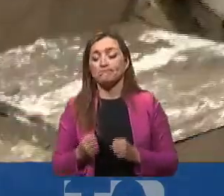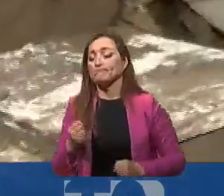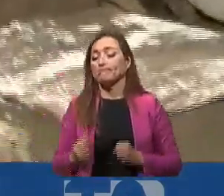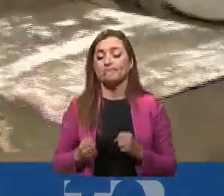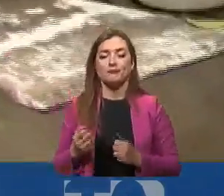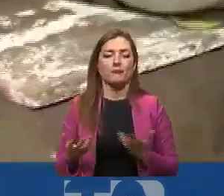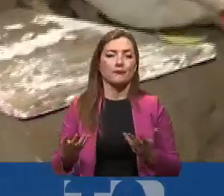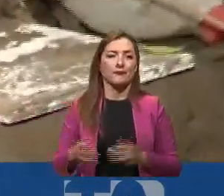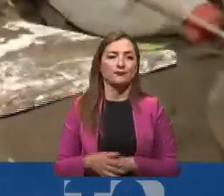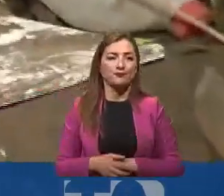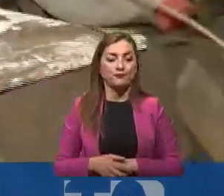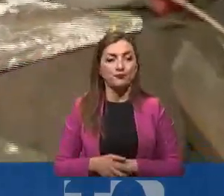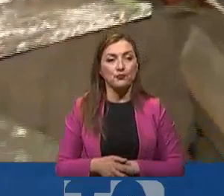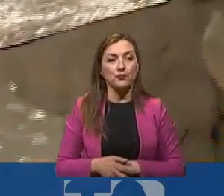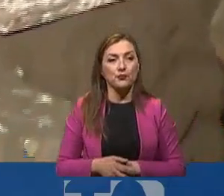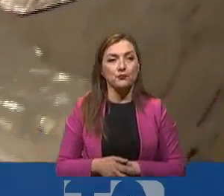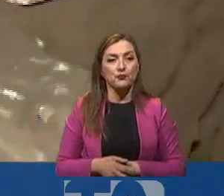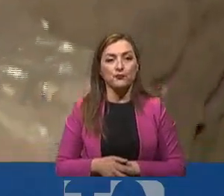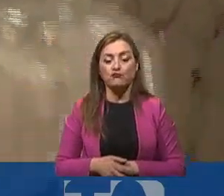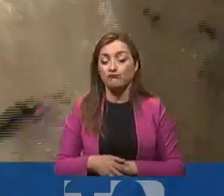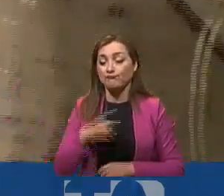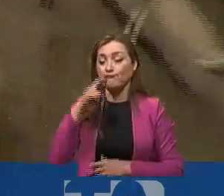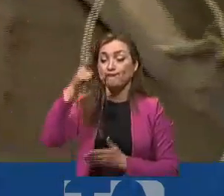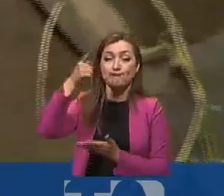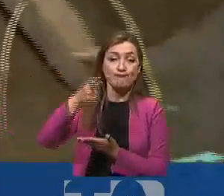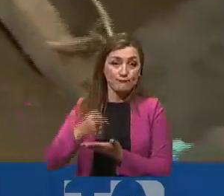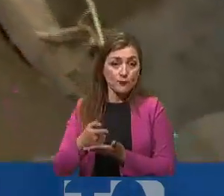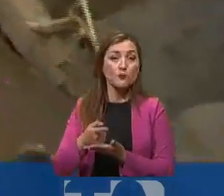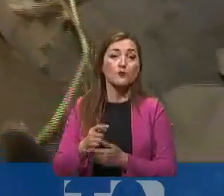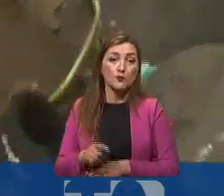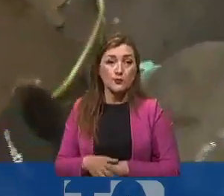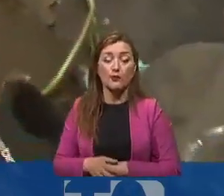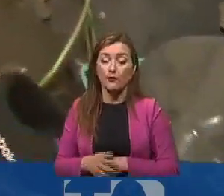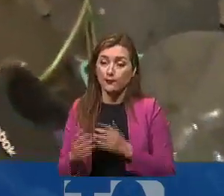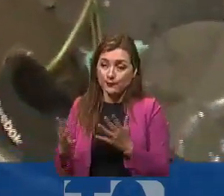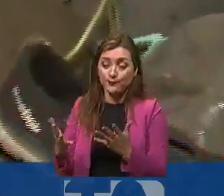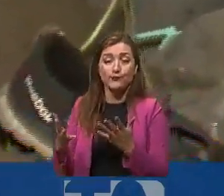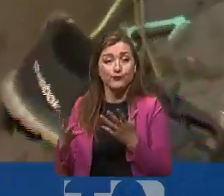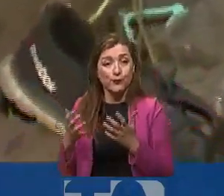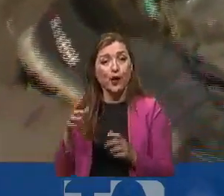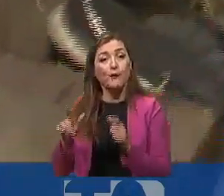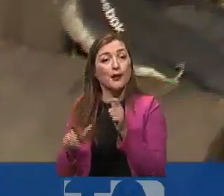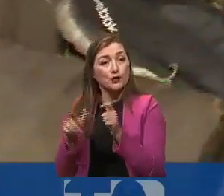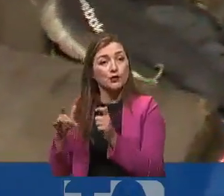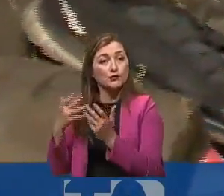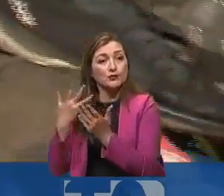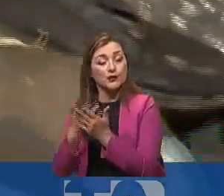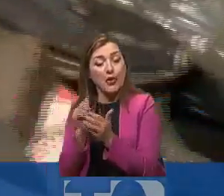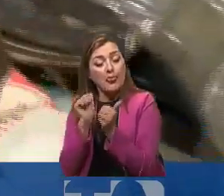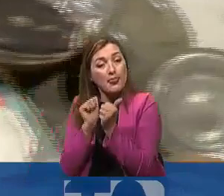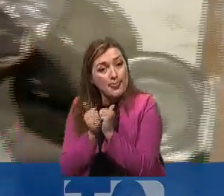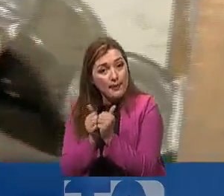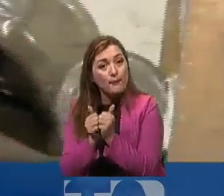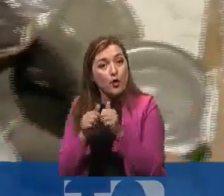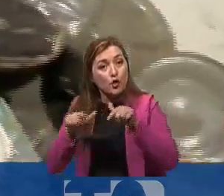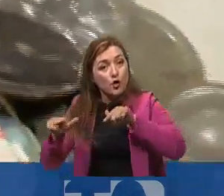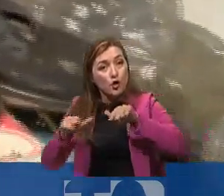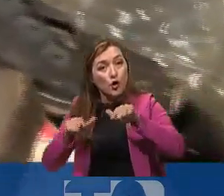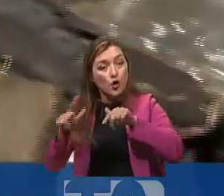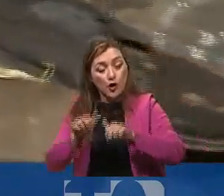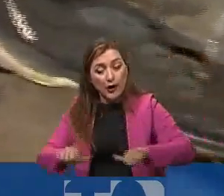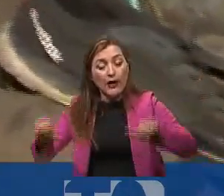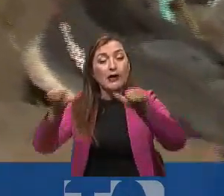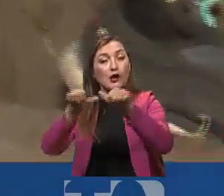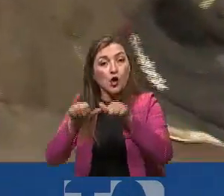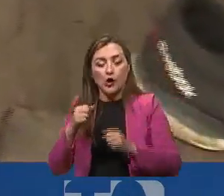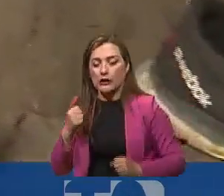personas que vienen a hacer deporte. Efectivamente, eso es lo que queremos, que la gente que viene a utilizar estas áreas